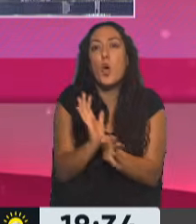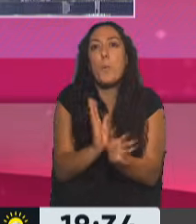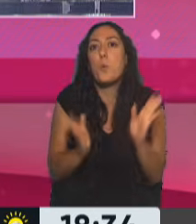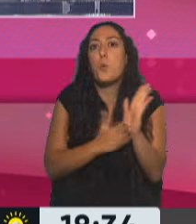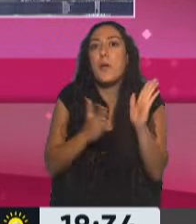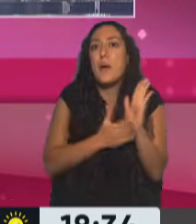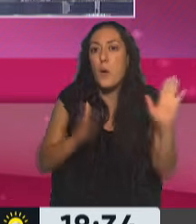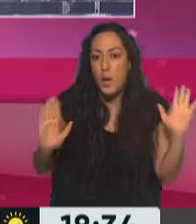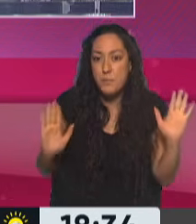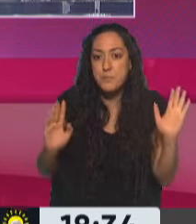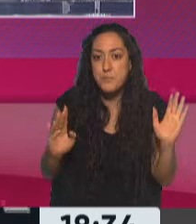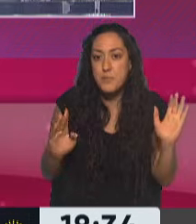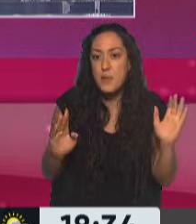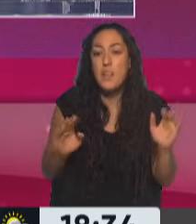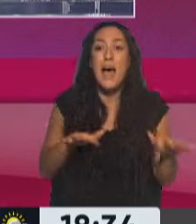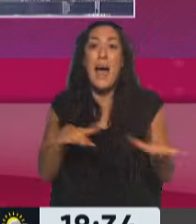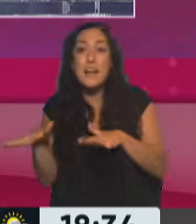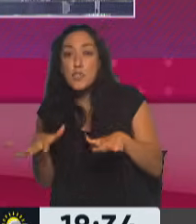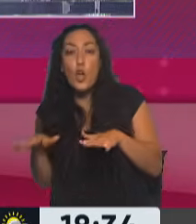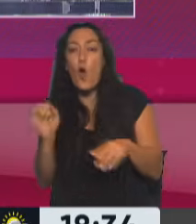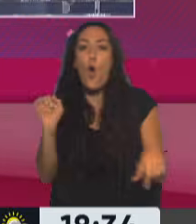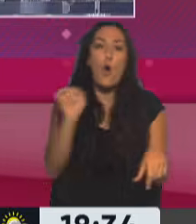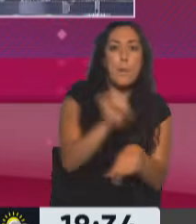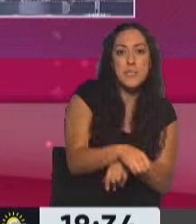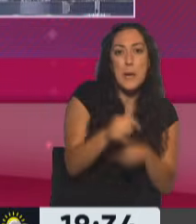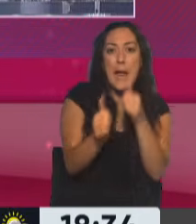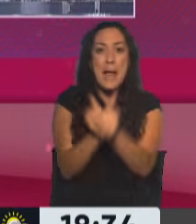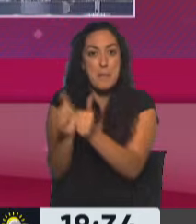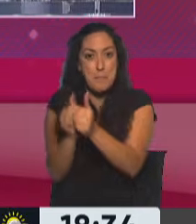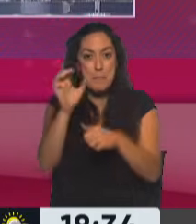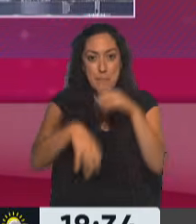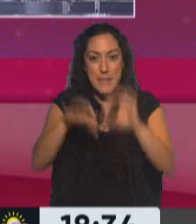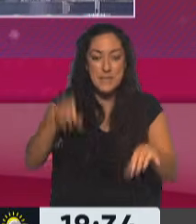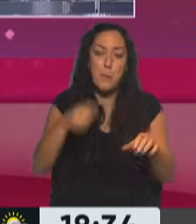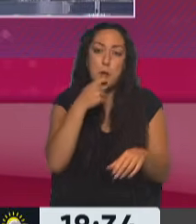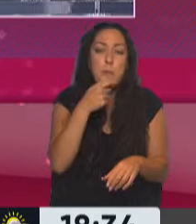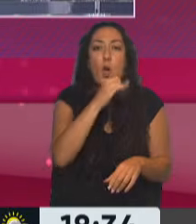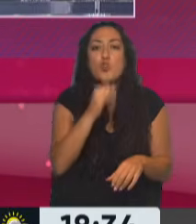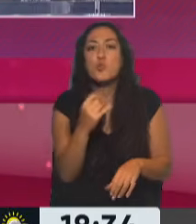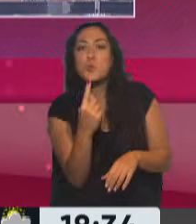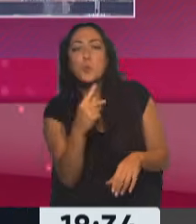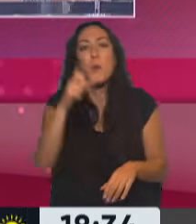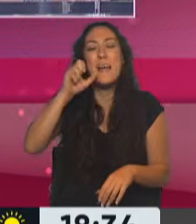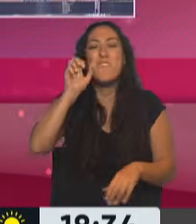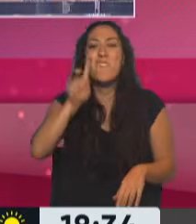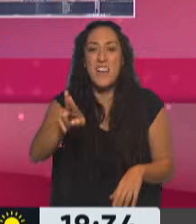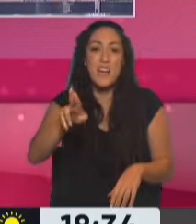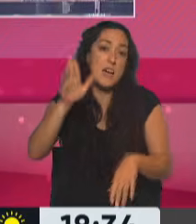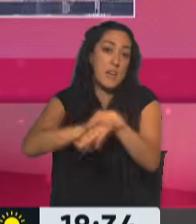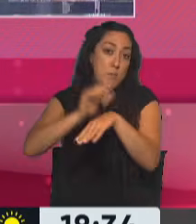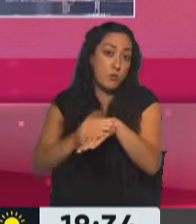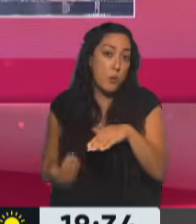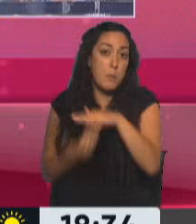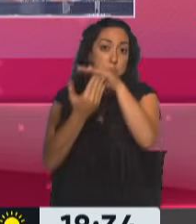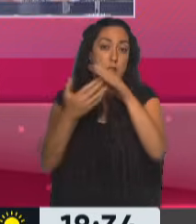es si hay acción u omisión de las principales empresas, y lo pongo a Mark Zuckerberg como máxima autoridad responsable del grupo